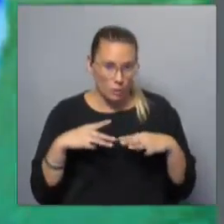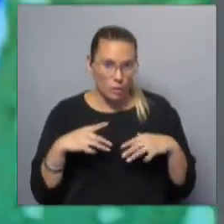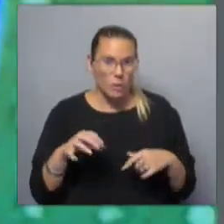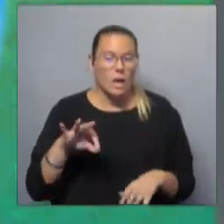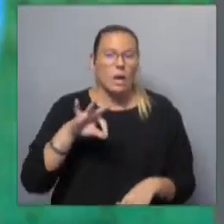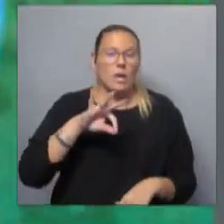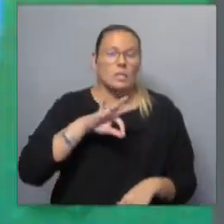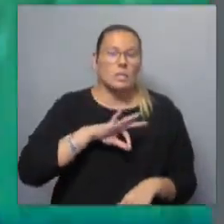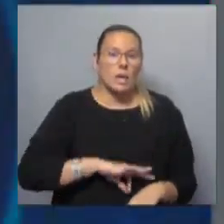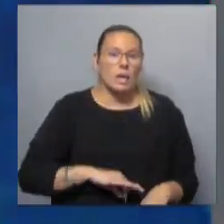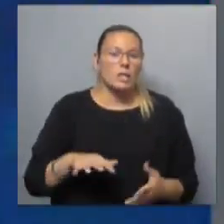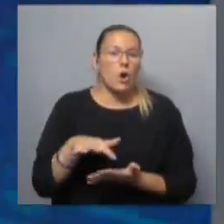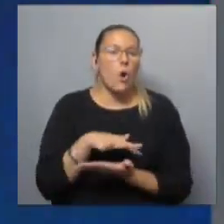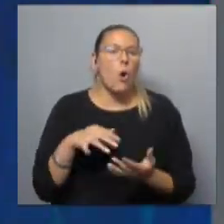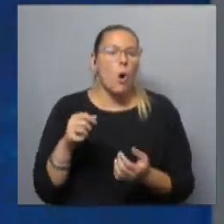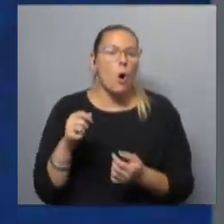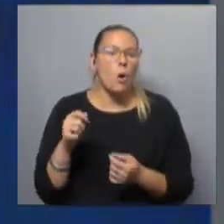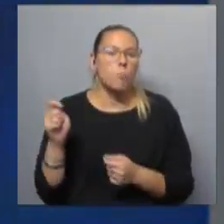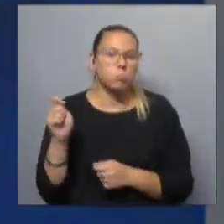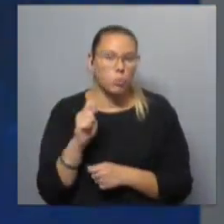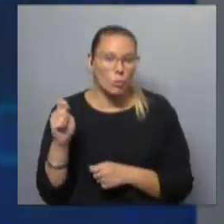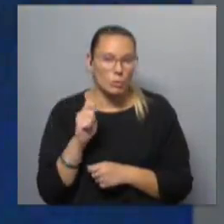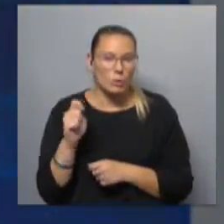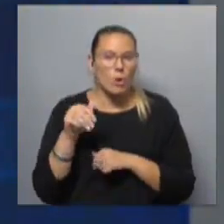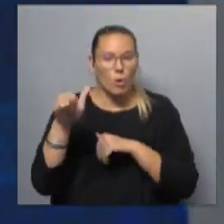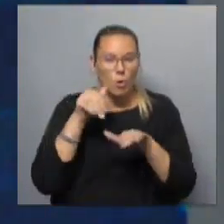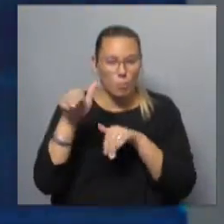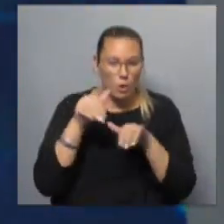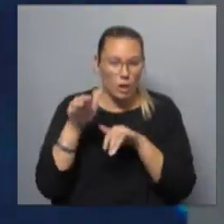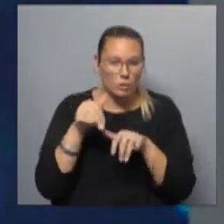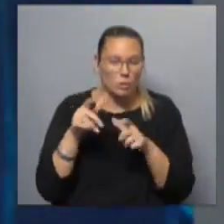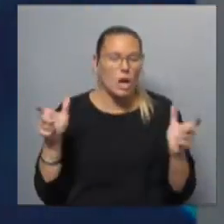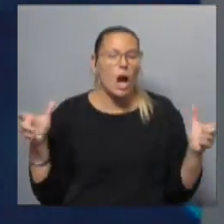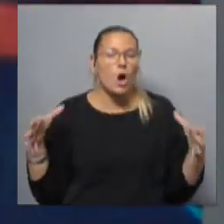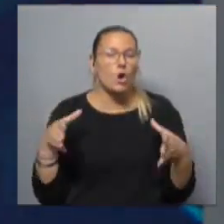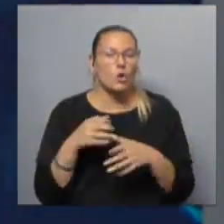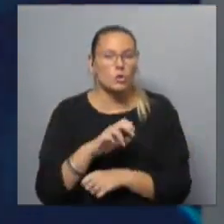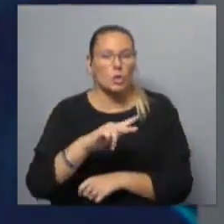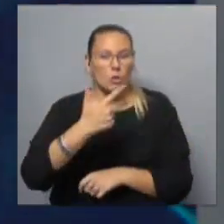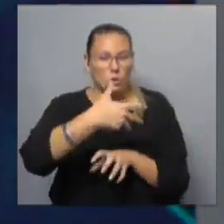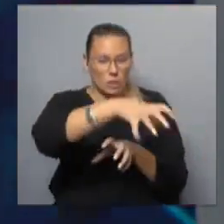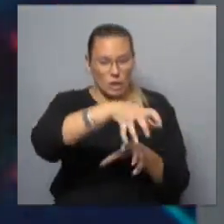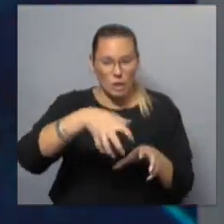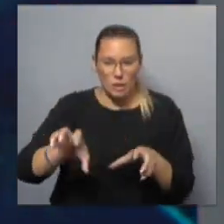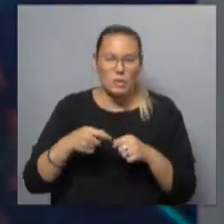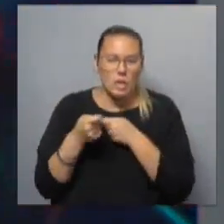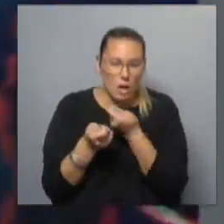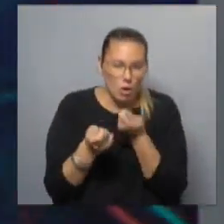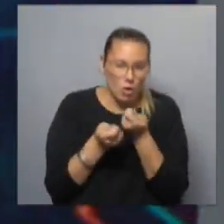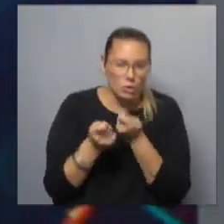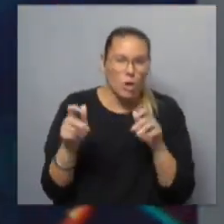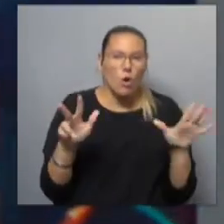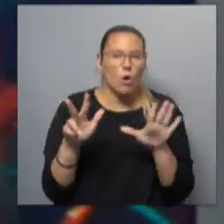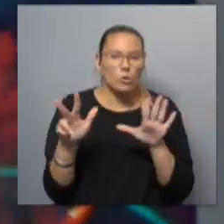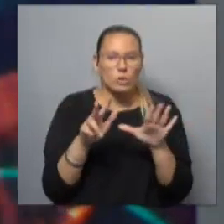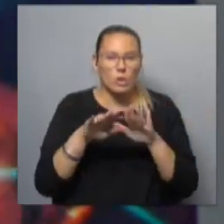sector público y también sobre la convocatoria del Consejo Superior Tripartito para que negocien algo así como 88 mesas